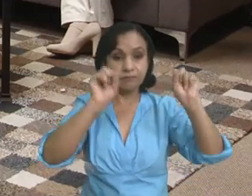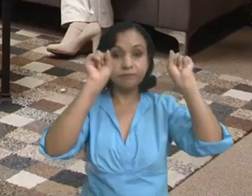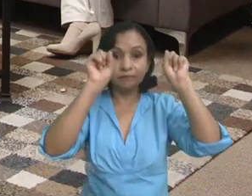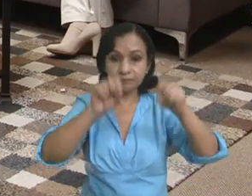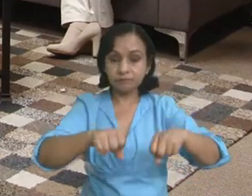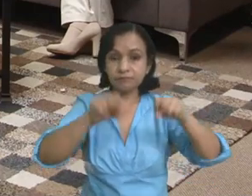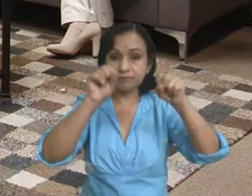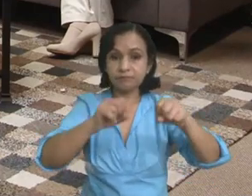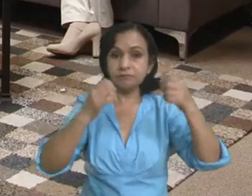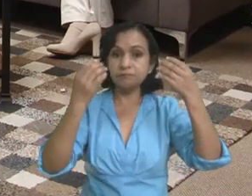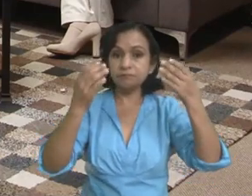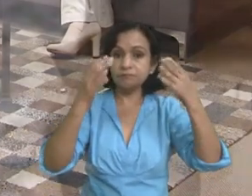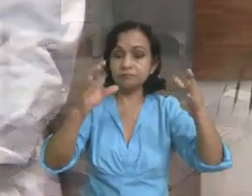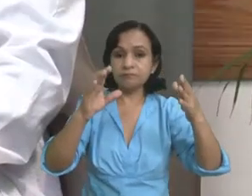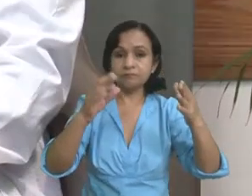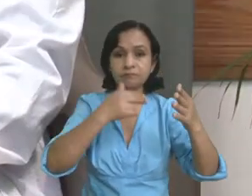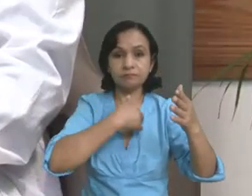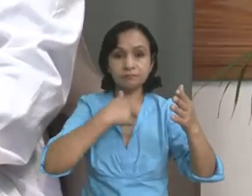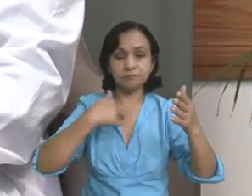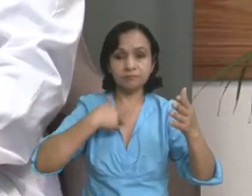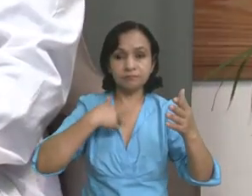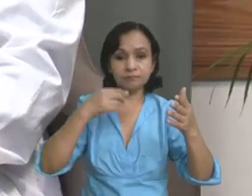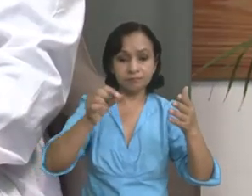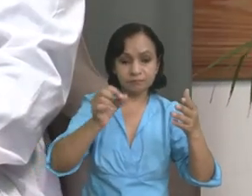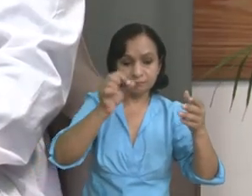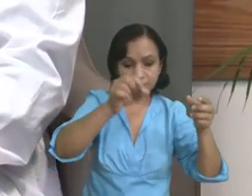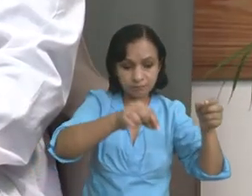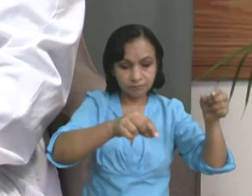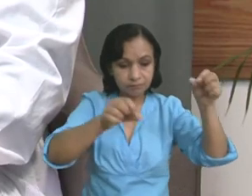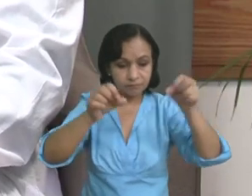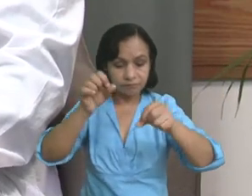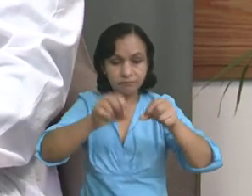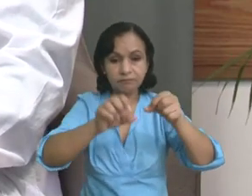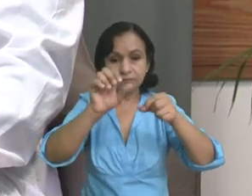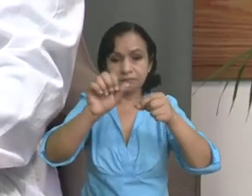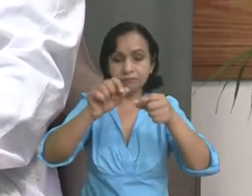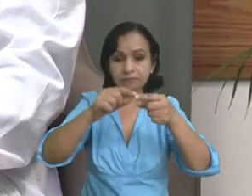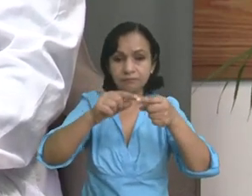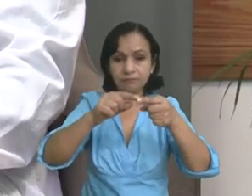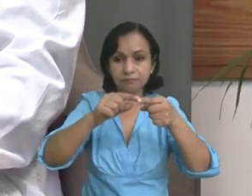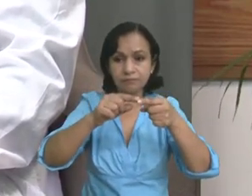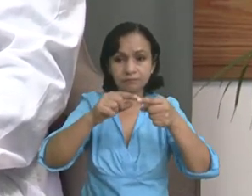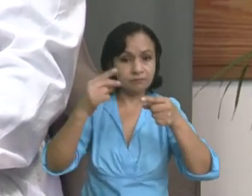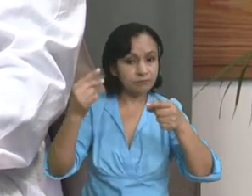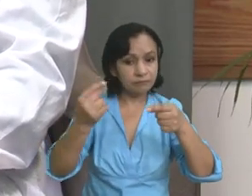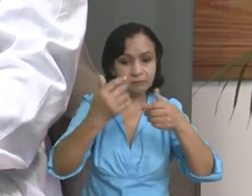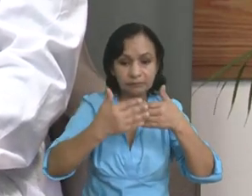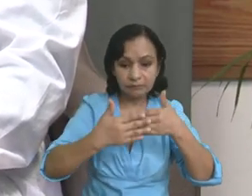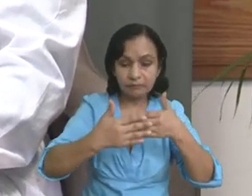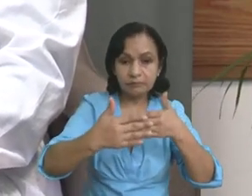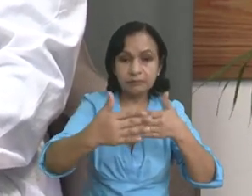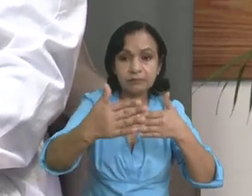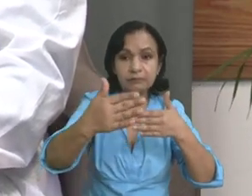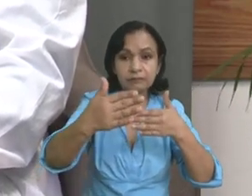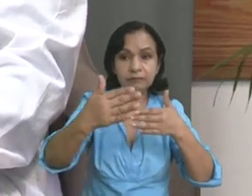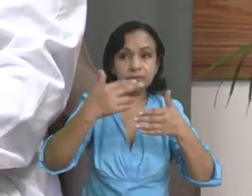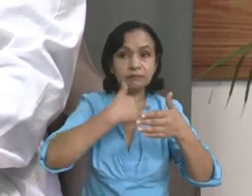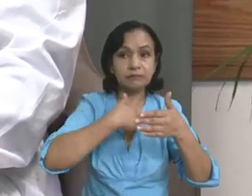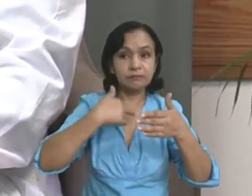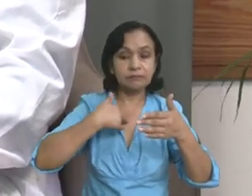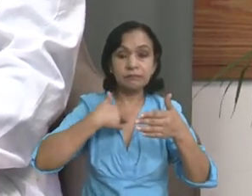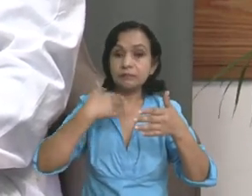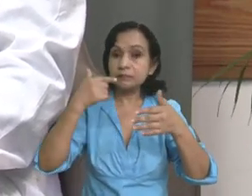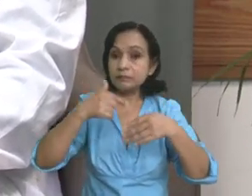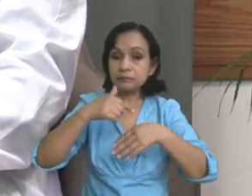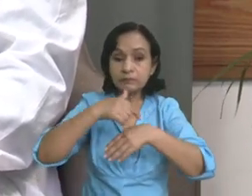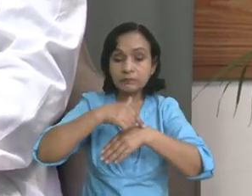tener condiciones para incorporar la fabricación del interferón alfa 2B, que sería a más largo plazo, que no pensemos largo plazo